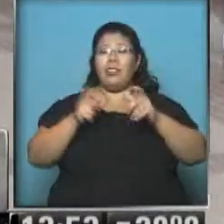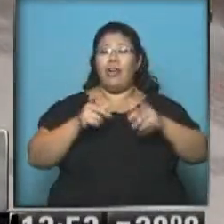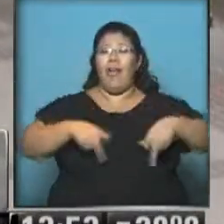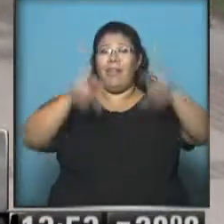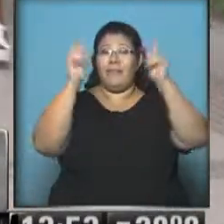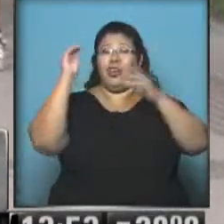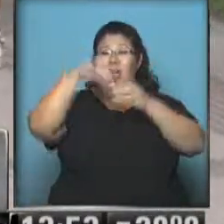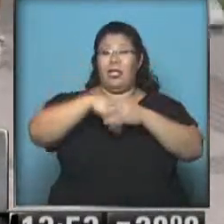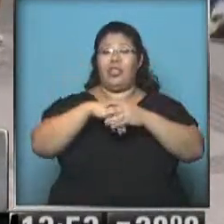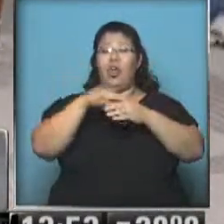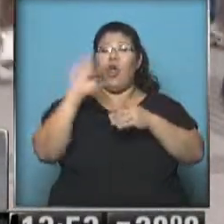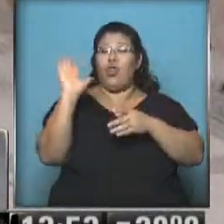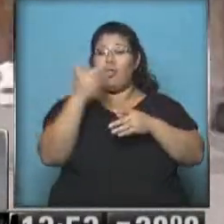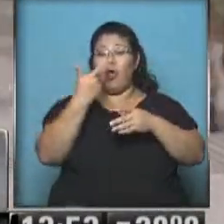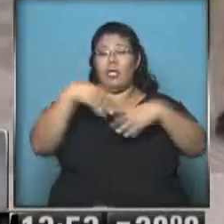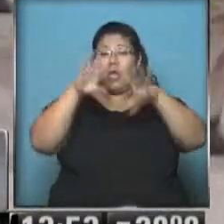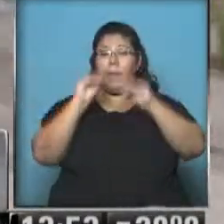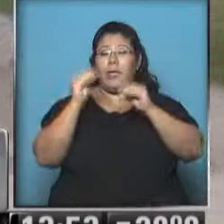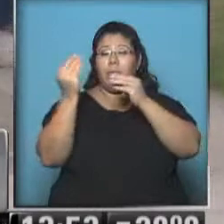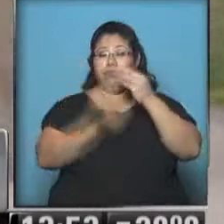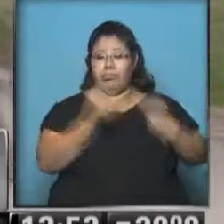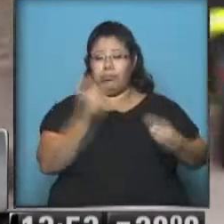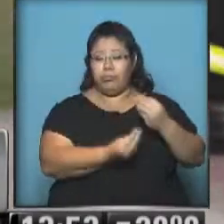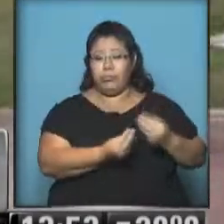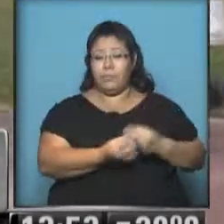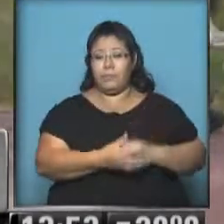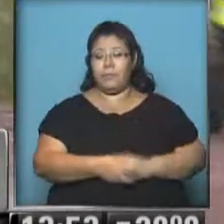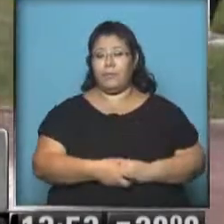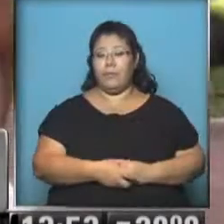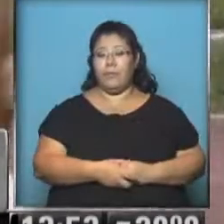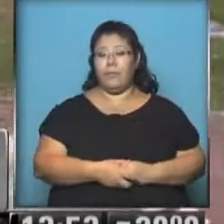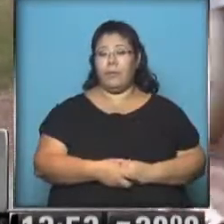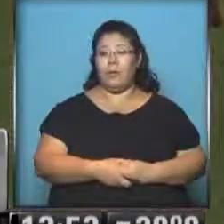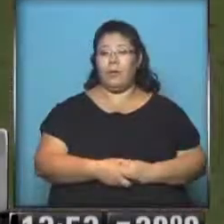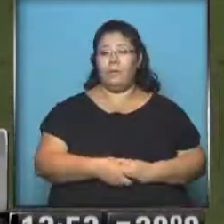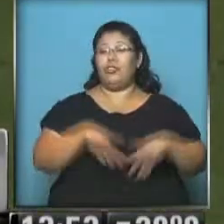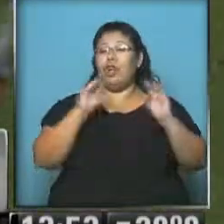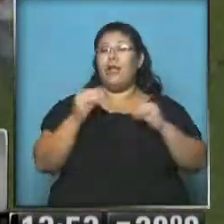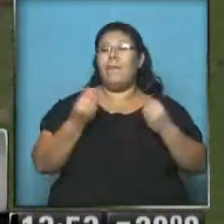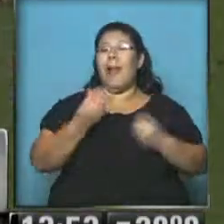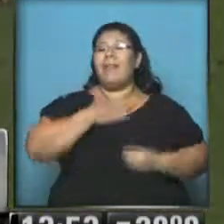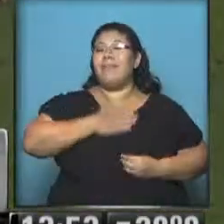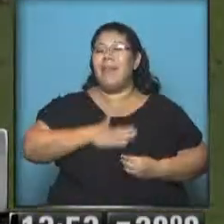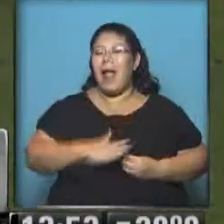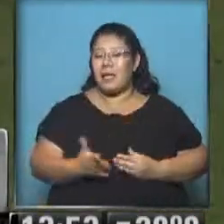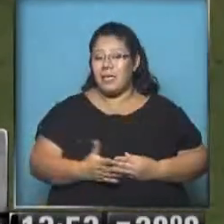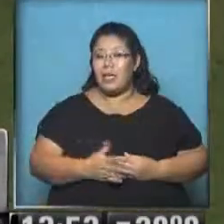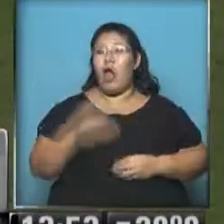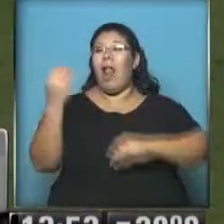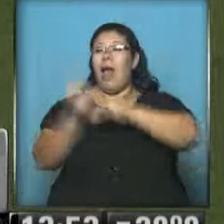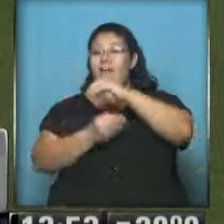es total, ¿no?, del edificio. Sí, la evacuación es total. Sí, yo creo que además hay mucha tranquilidad. Quiero llevar tranquilidad a toda la